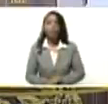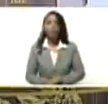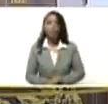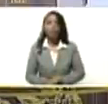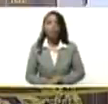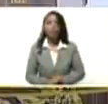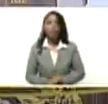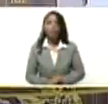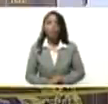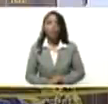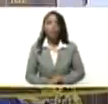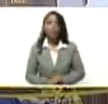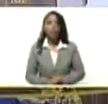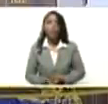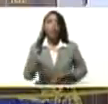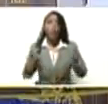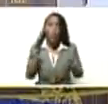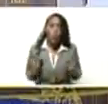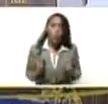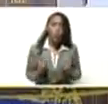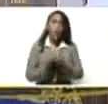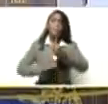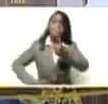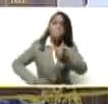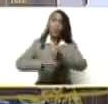para que juntemos nuestro esfuerzo